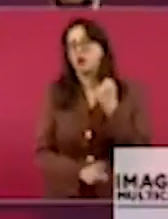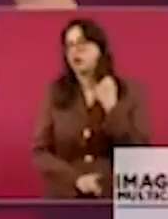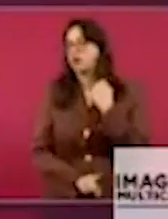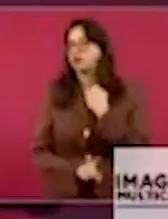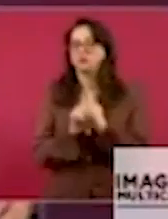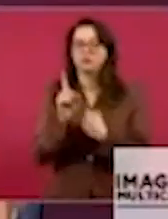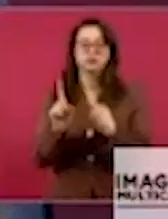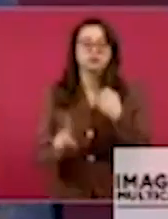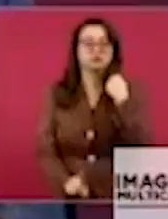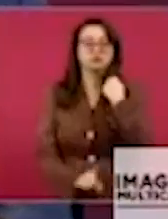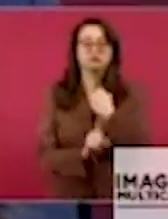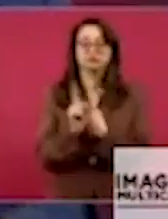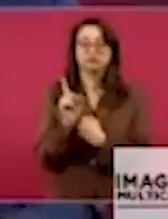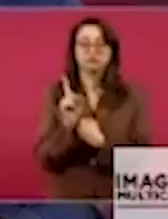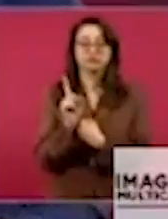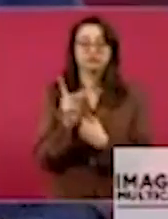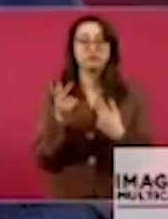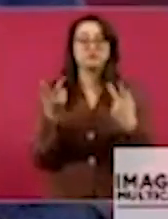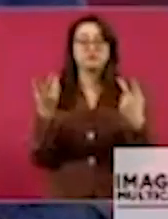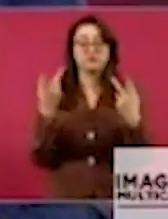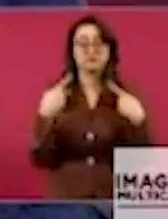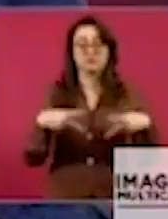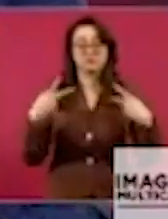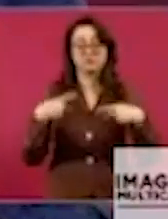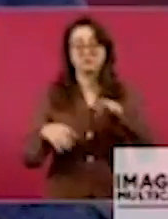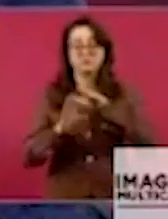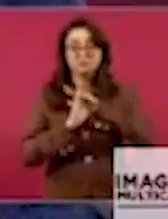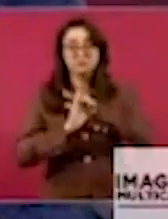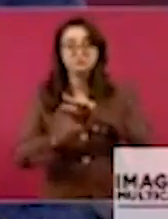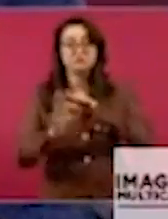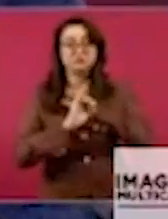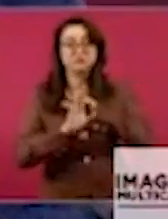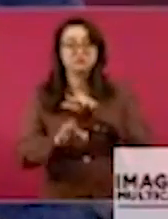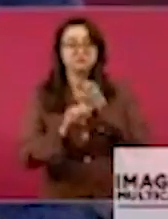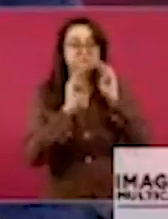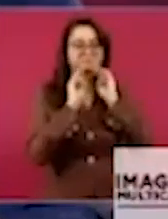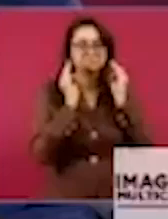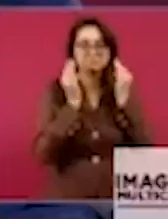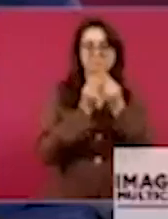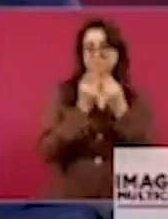de secuestro de migrantes por la delincuencia